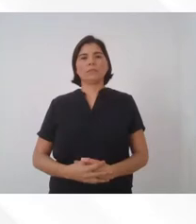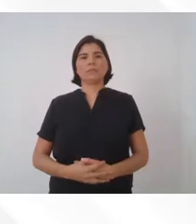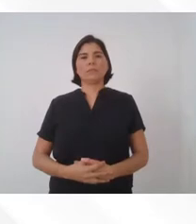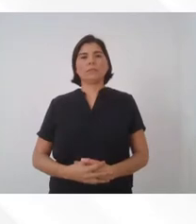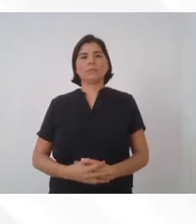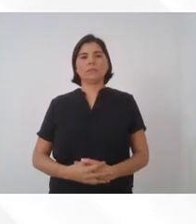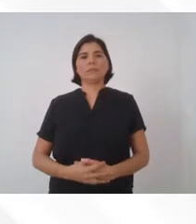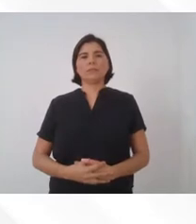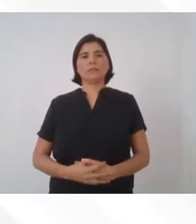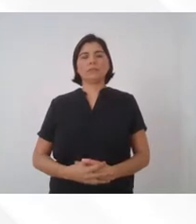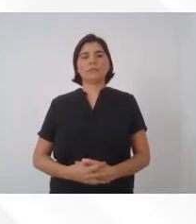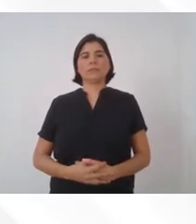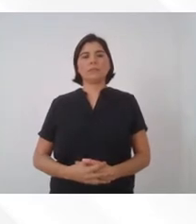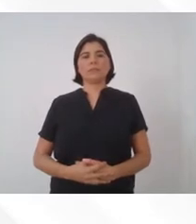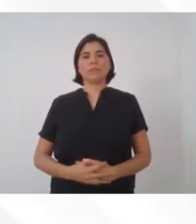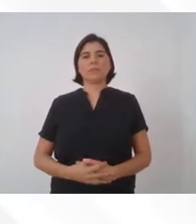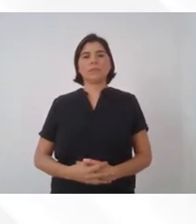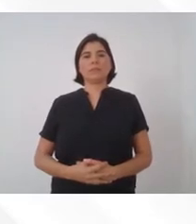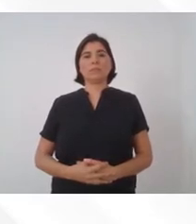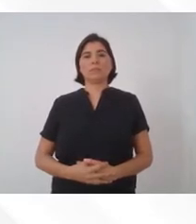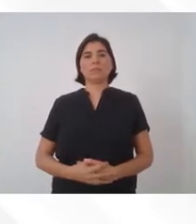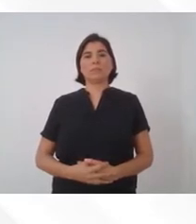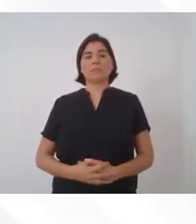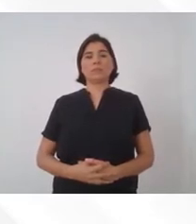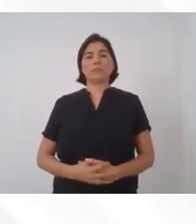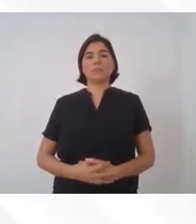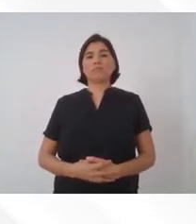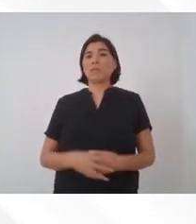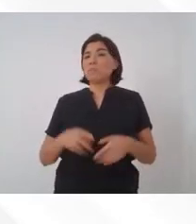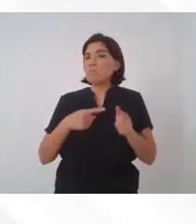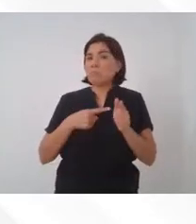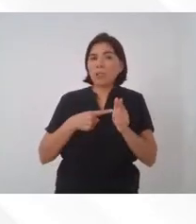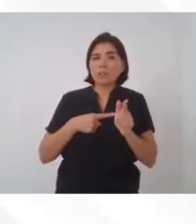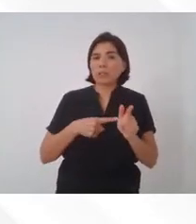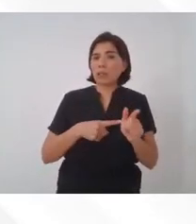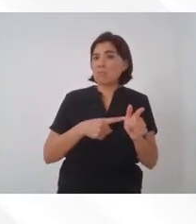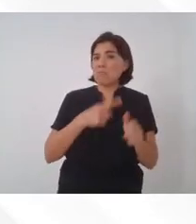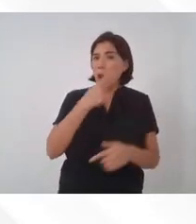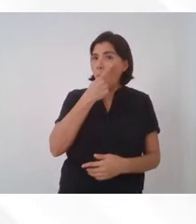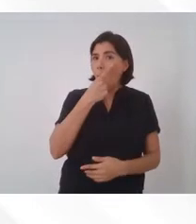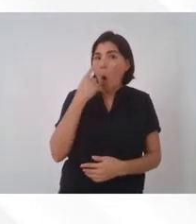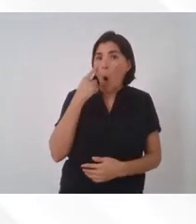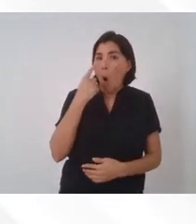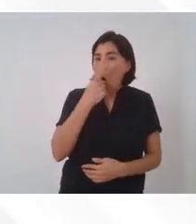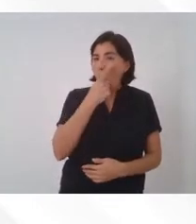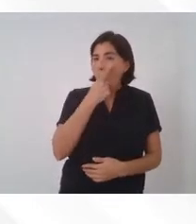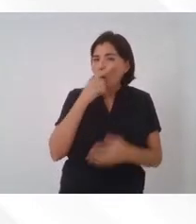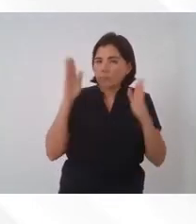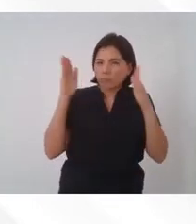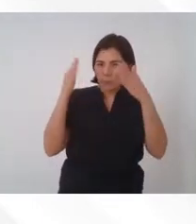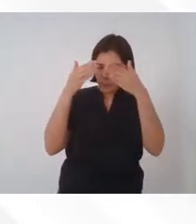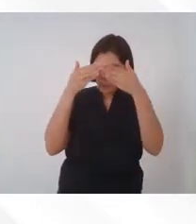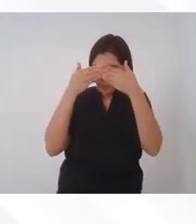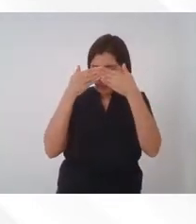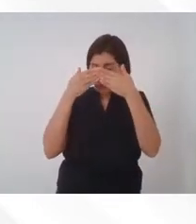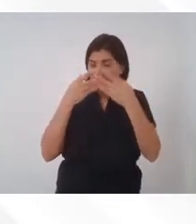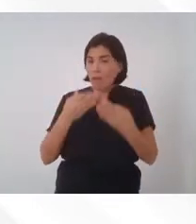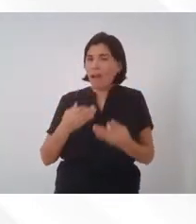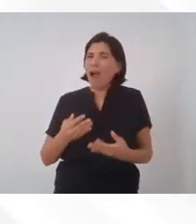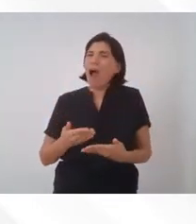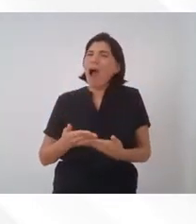Continuamos con los ojos cerrados y ponemos ambas manos sobrepuestas sobre nuestro